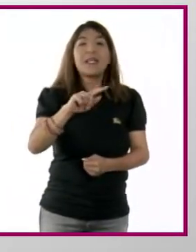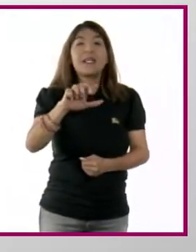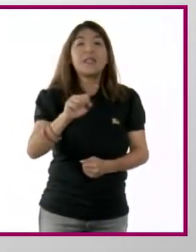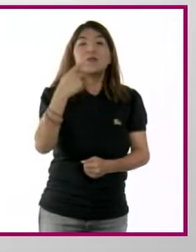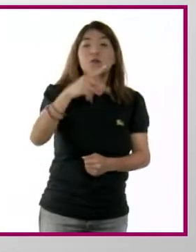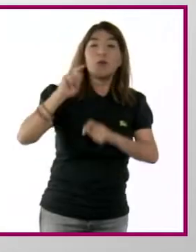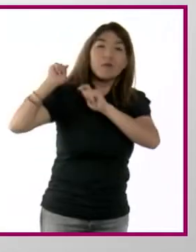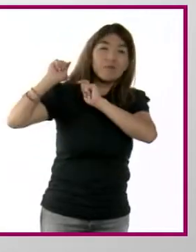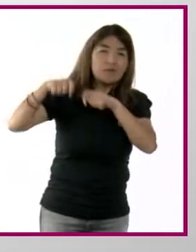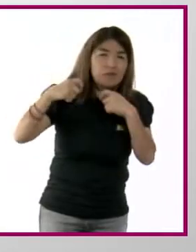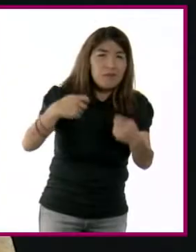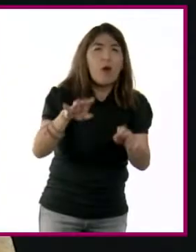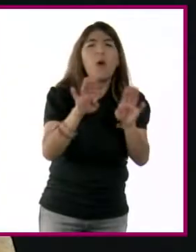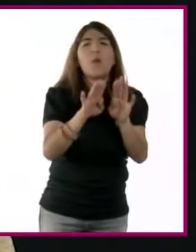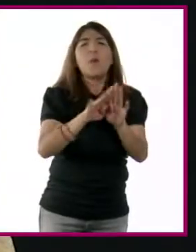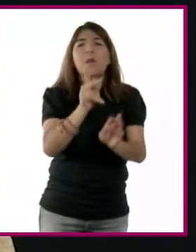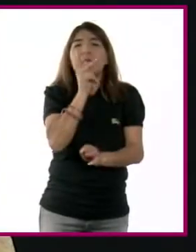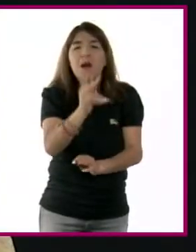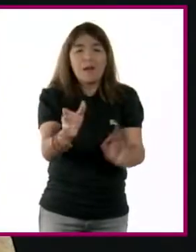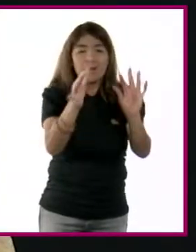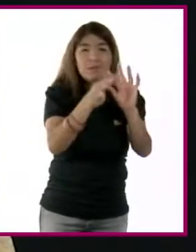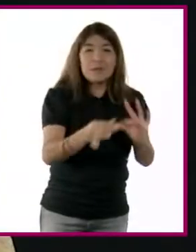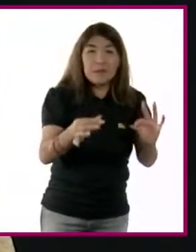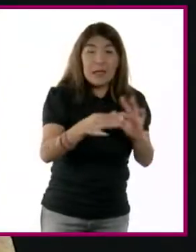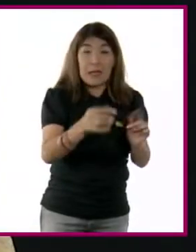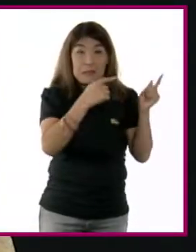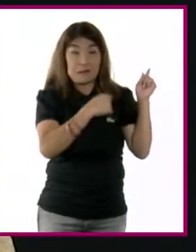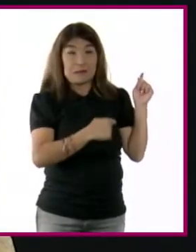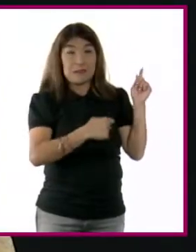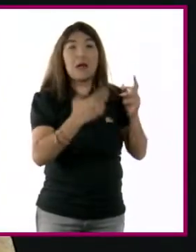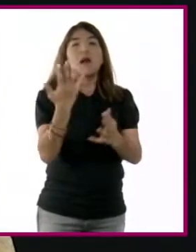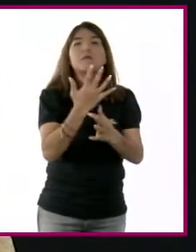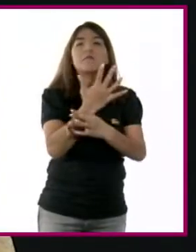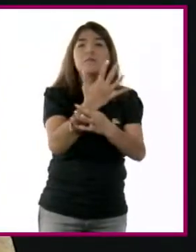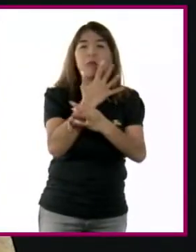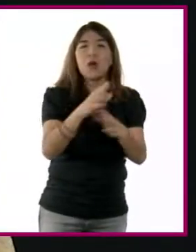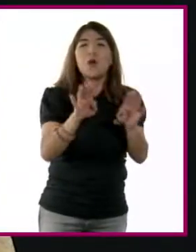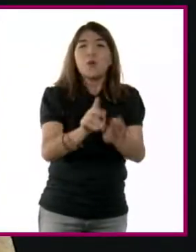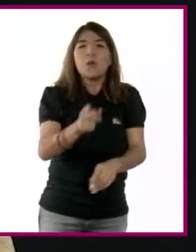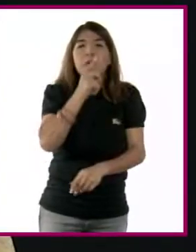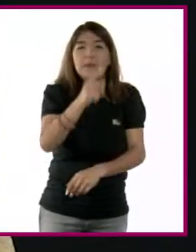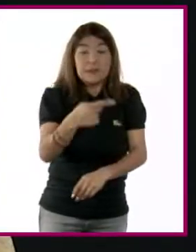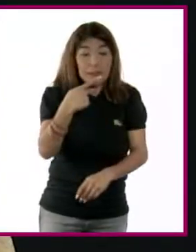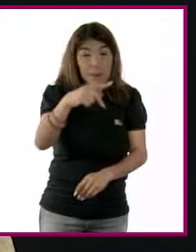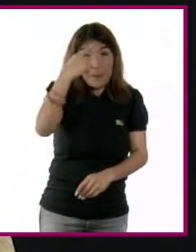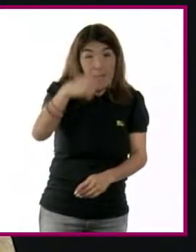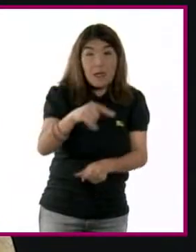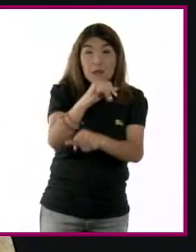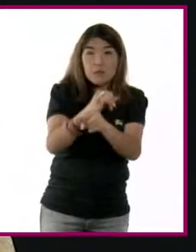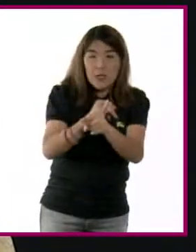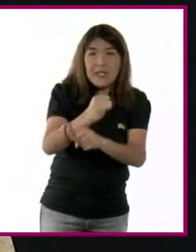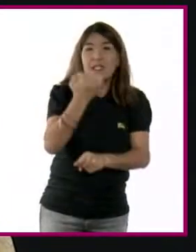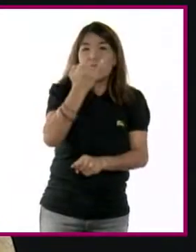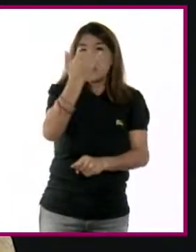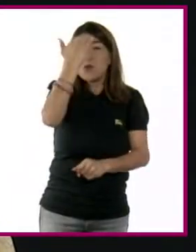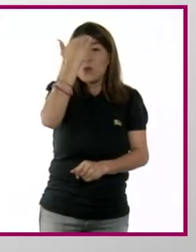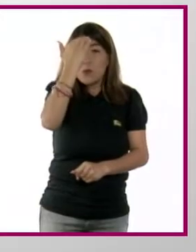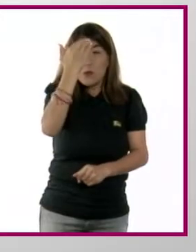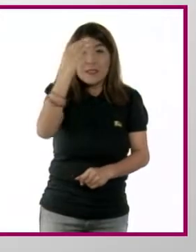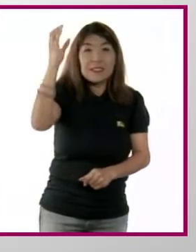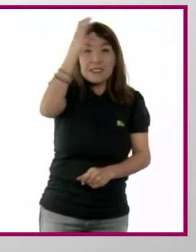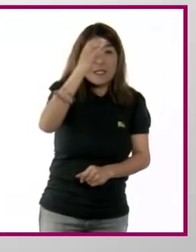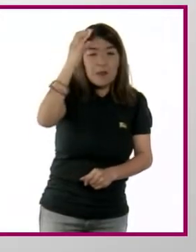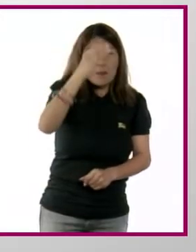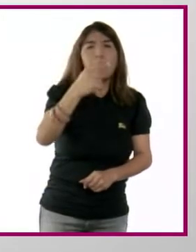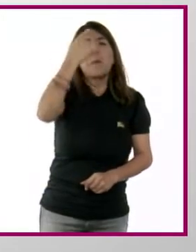tradicional o de los enunciados, ya que fue Aristóteles quien le confirió el carácter de instrumento para la investigación y el conocimiento científico,